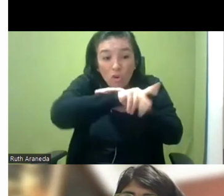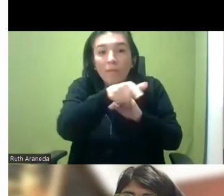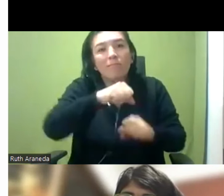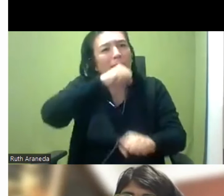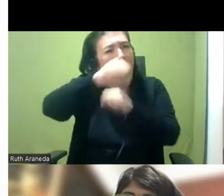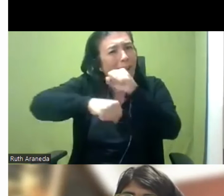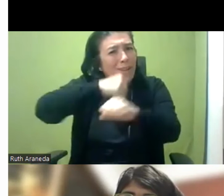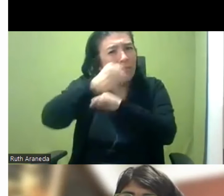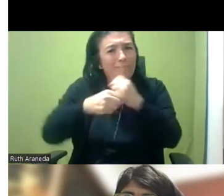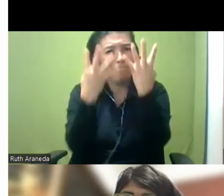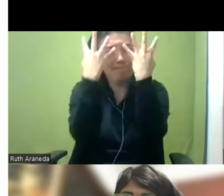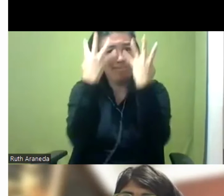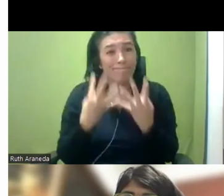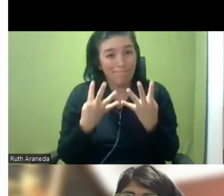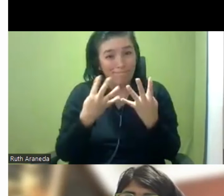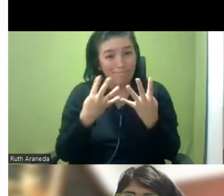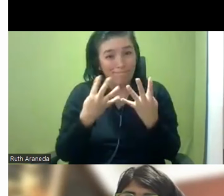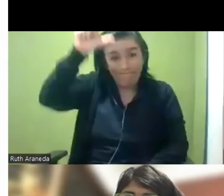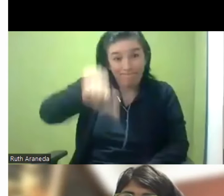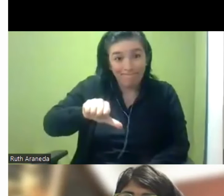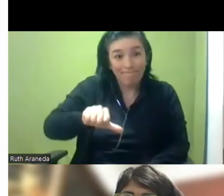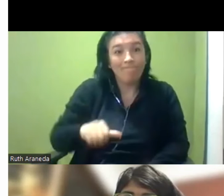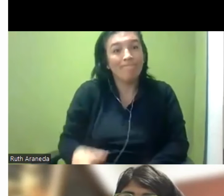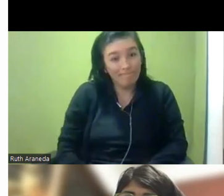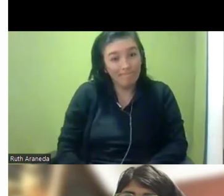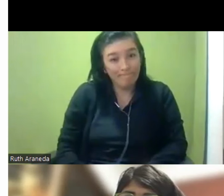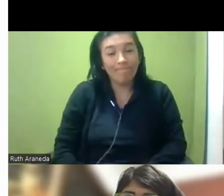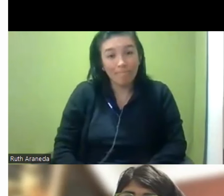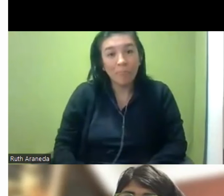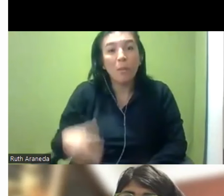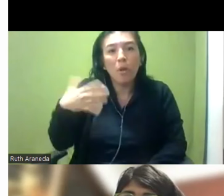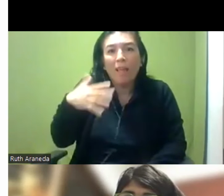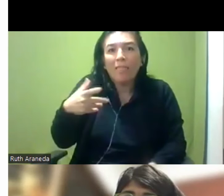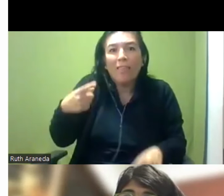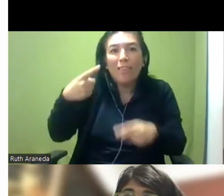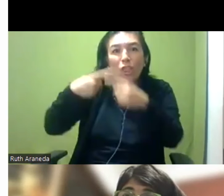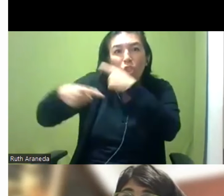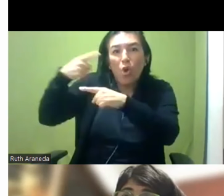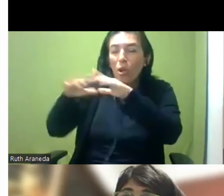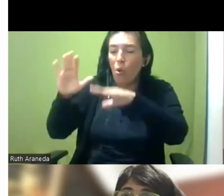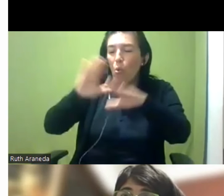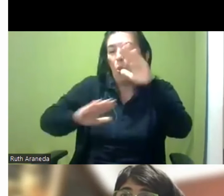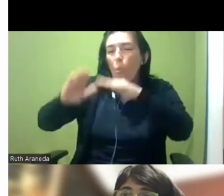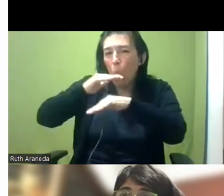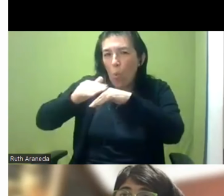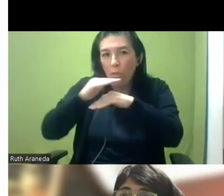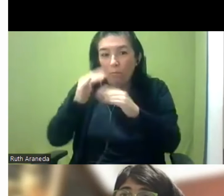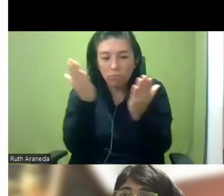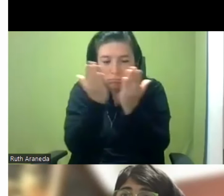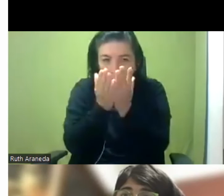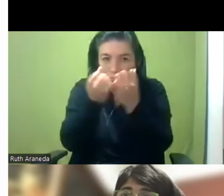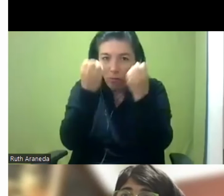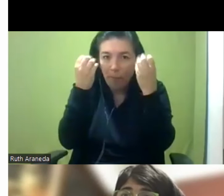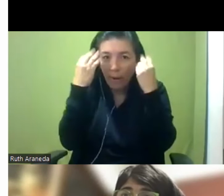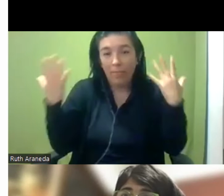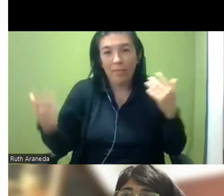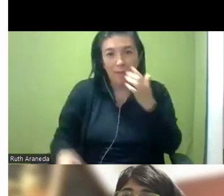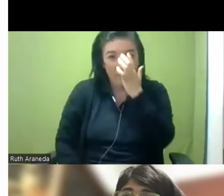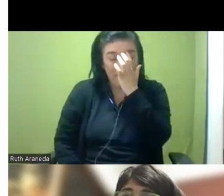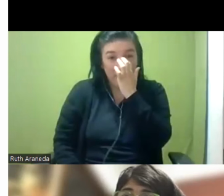Sí, a ver, entonces ahí se puede estudiar mejor la historia, sí, ¿no? sí, sí. Gracias, De muchas nada.